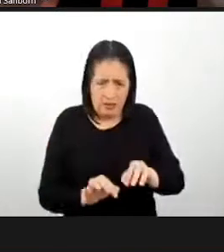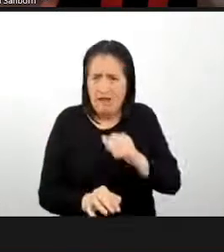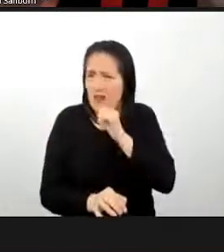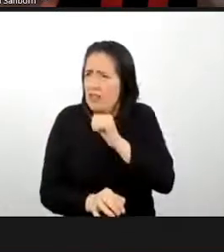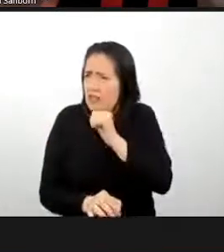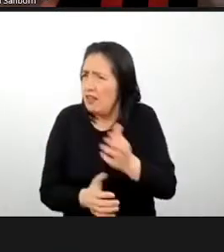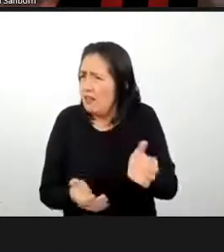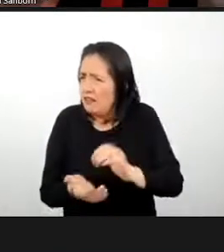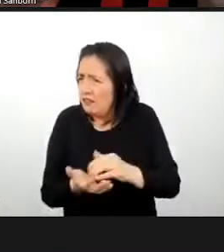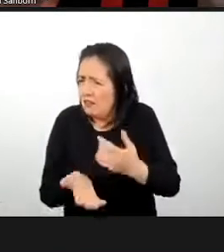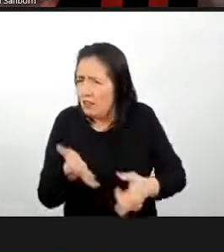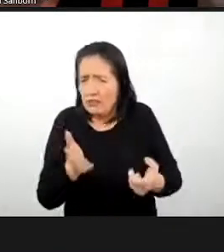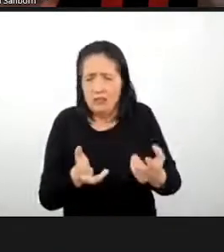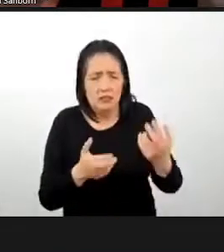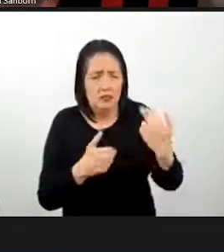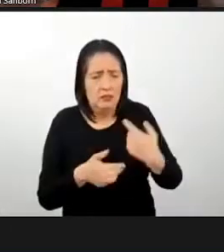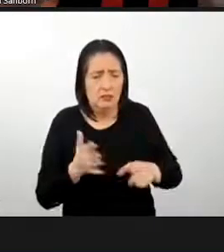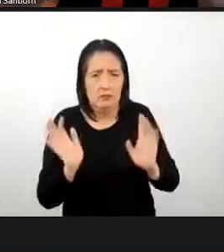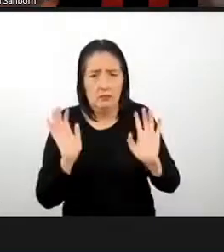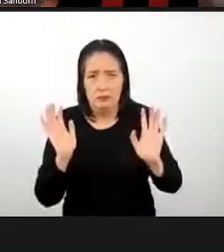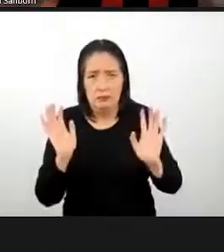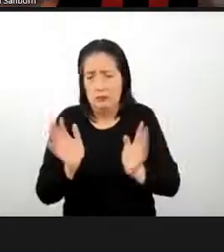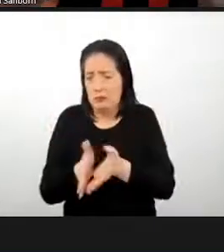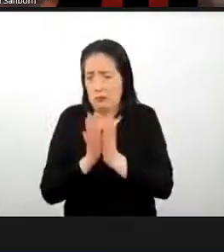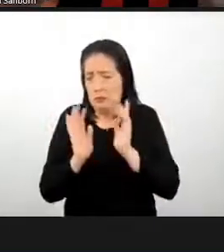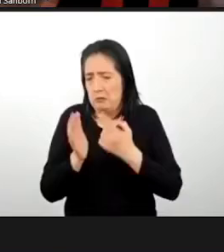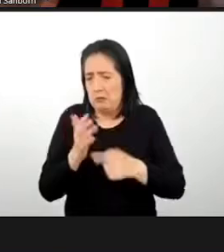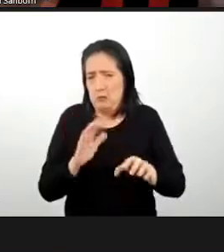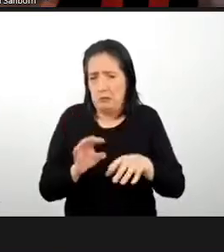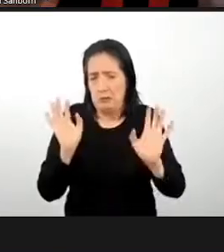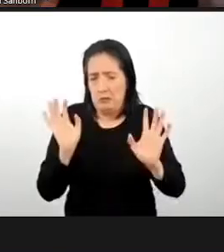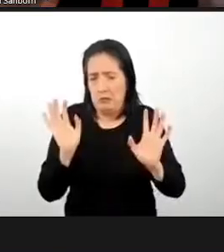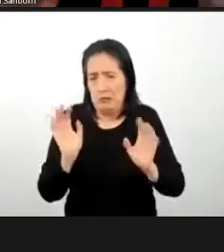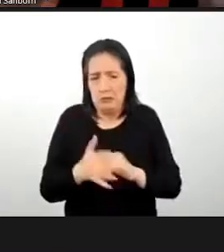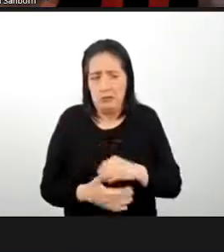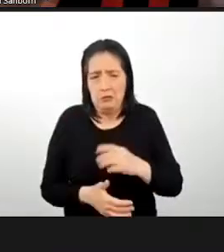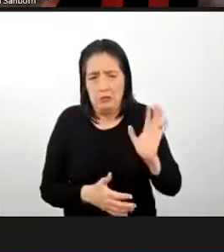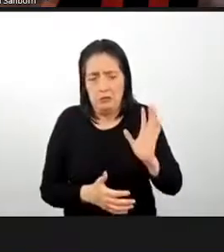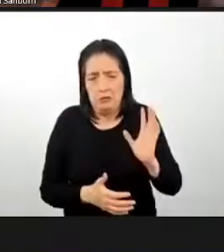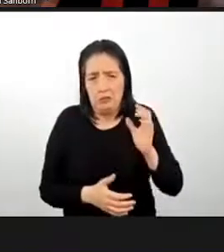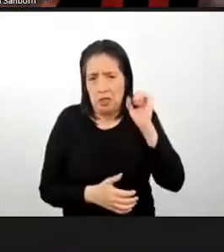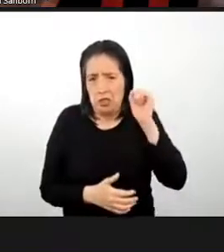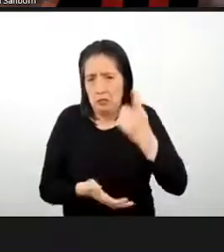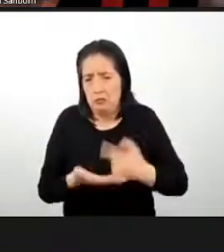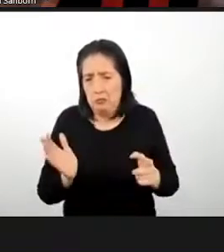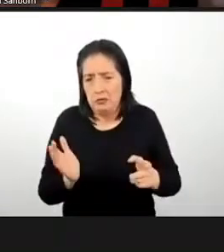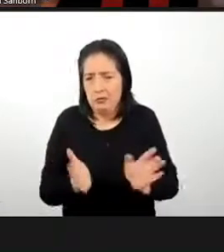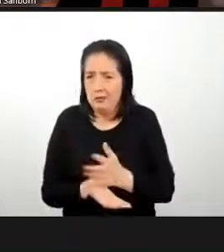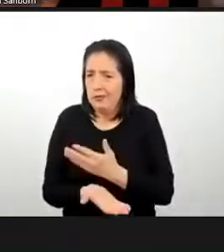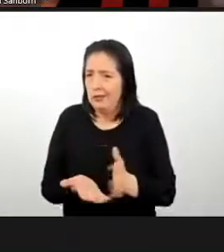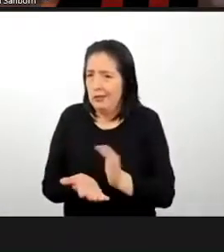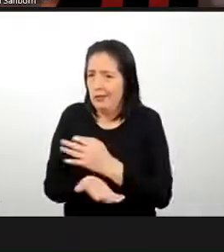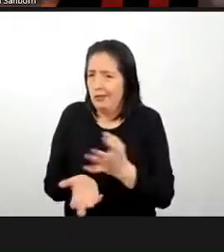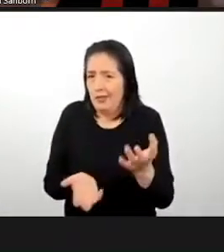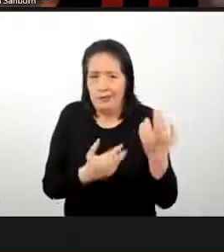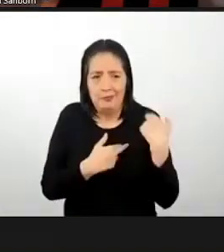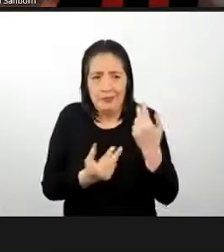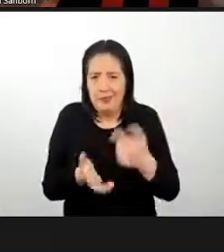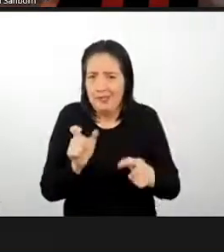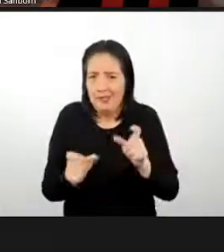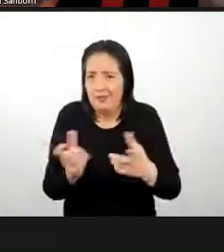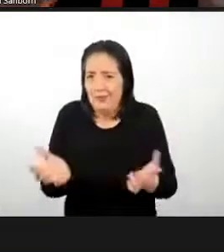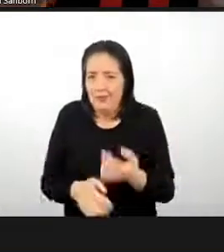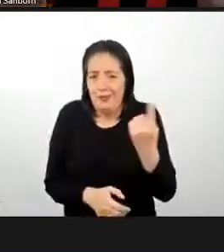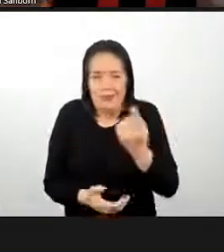deberes. Y dijo, bueno, pues es que no nos lo han pedido, nos han pedido que hagamos una declaración de derechos, no de deberes, ya, pero es que sin deberes de las personas, no solamente